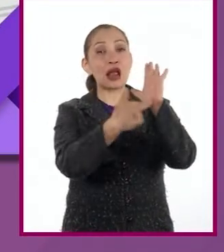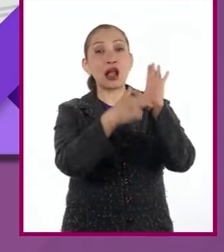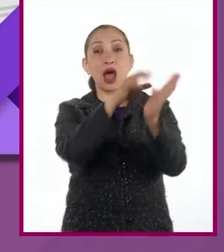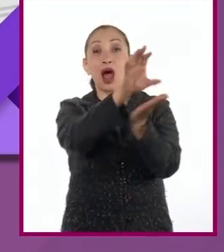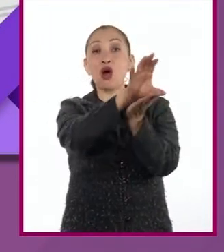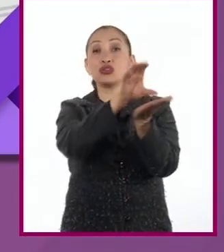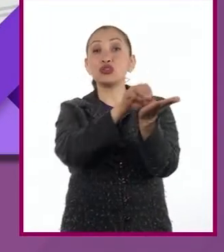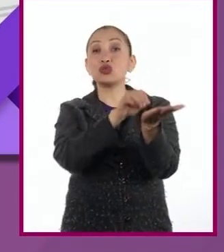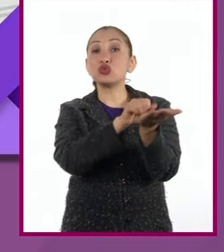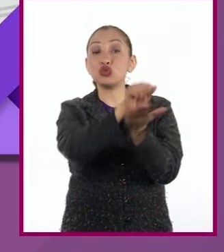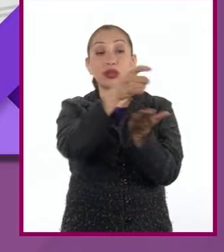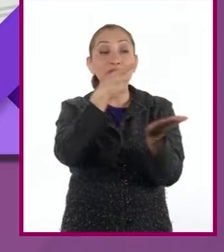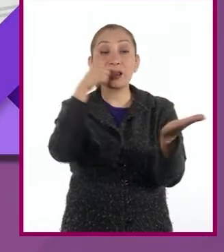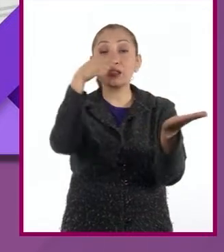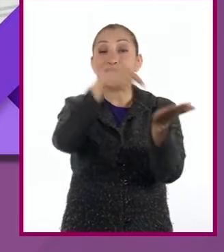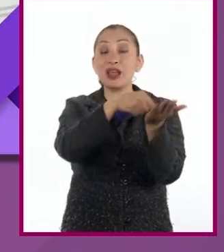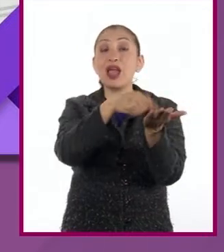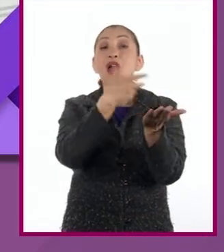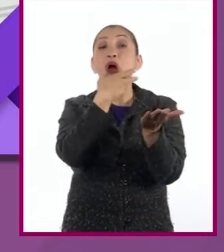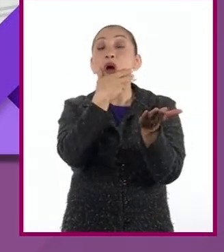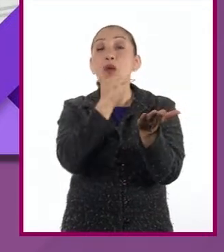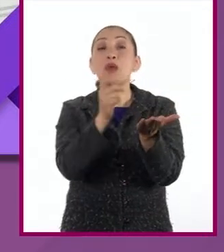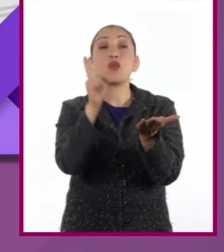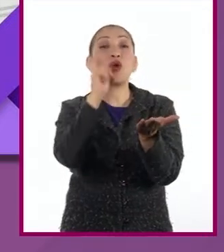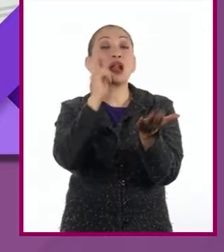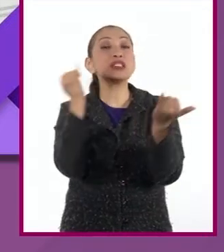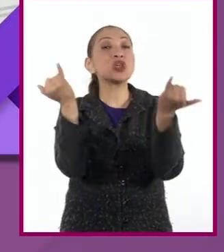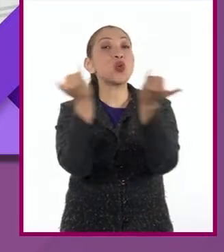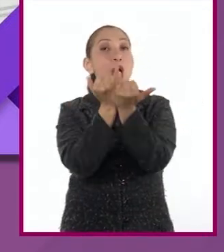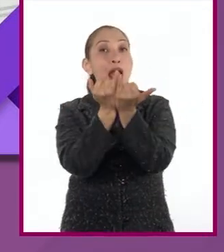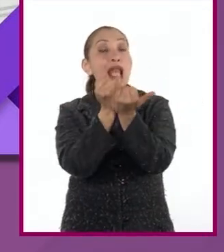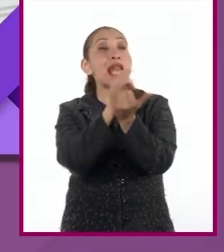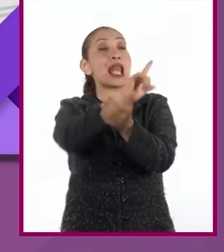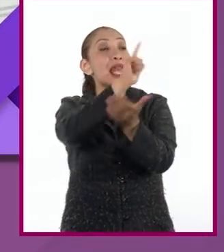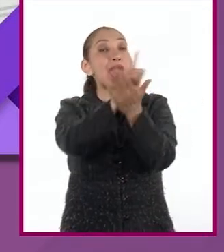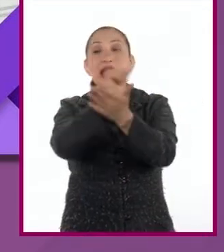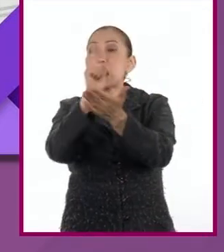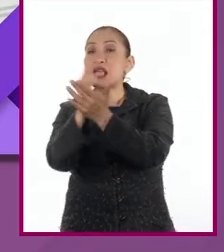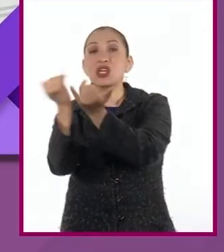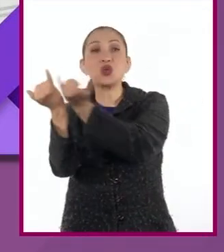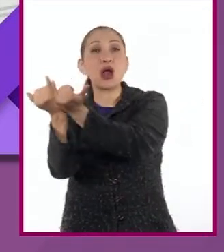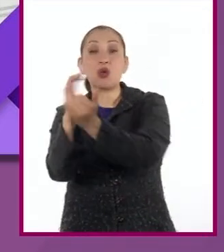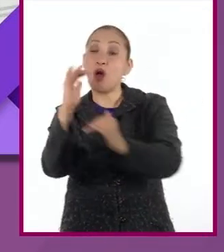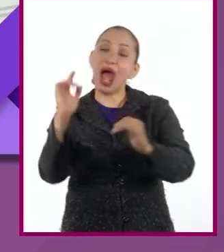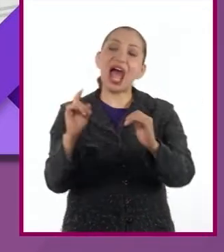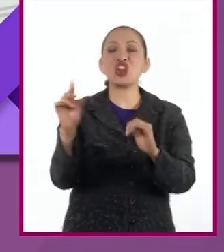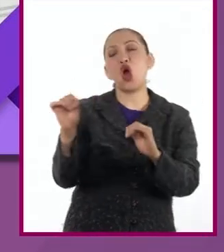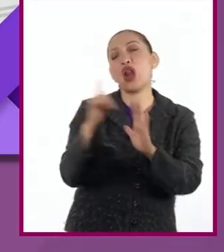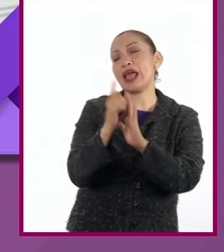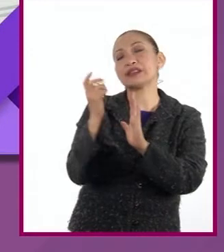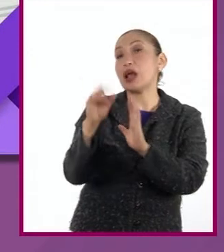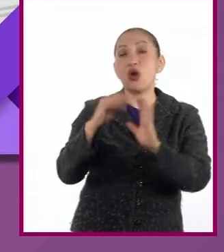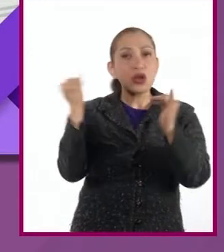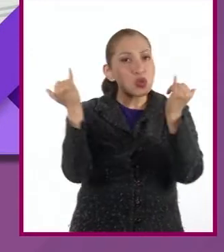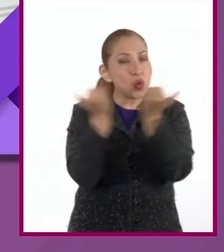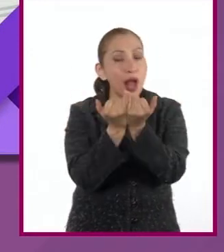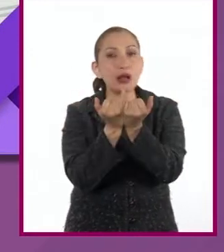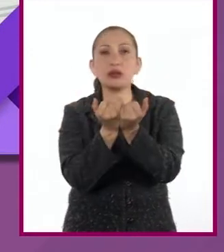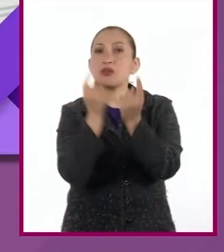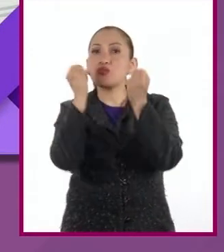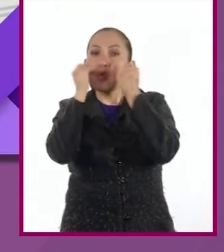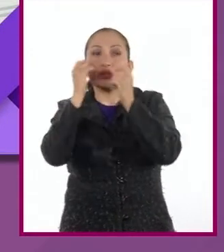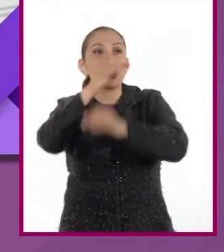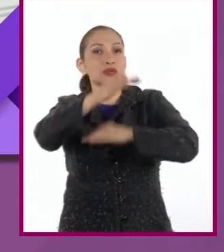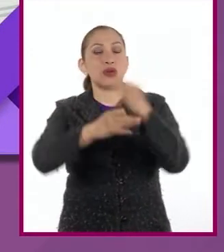constitucional que estipula que hombres y mujeres son iguales ante la ley, lo que significa que todas las personas, sin distinción